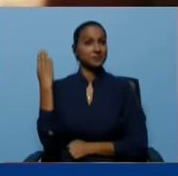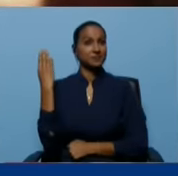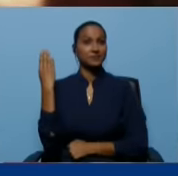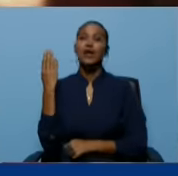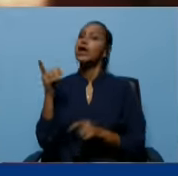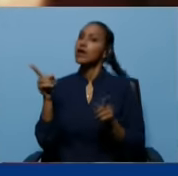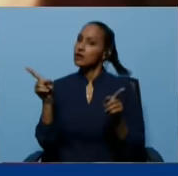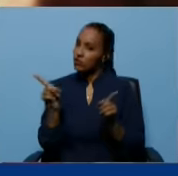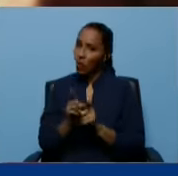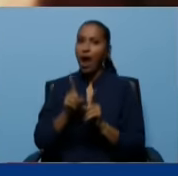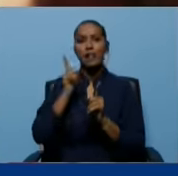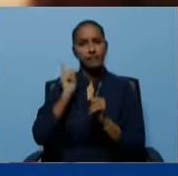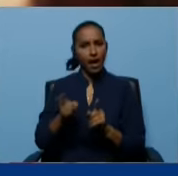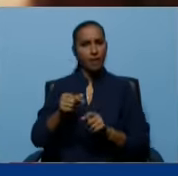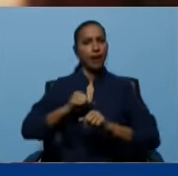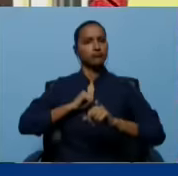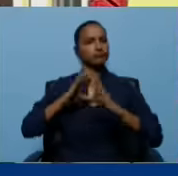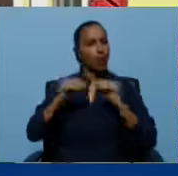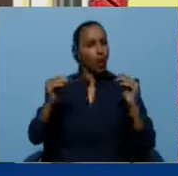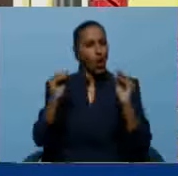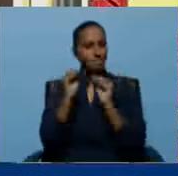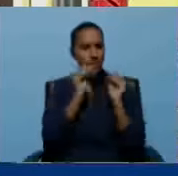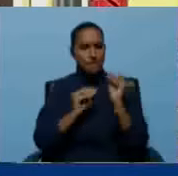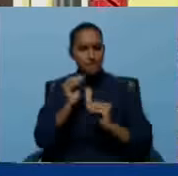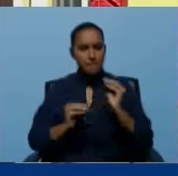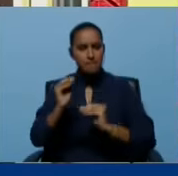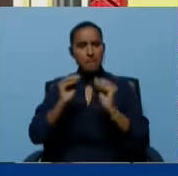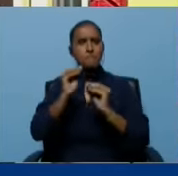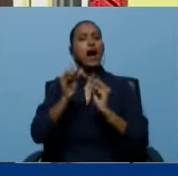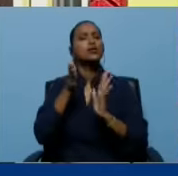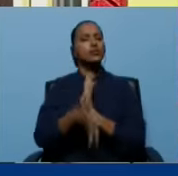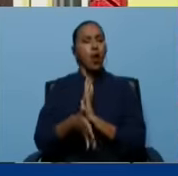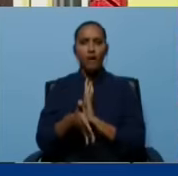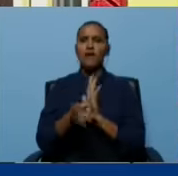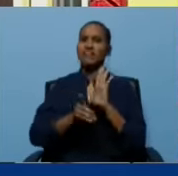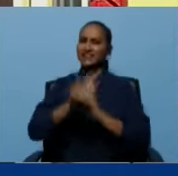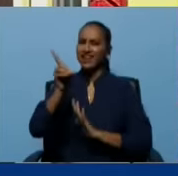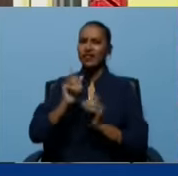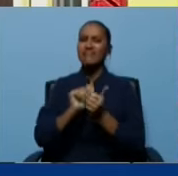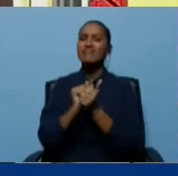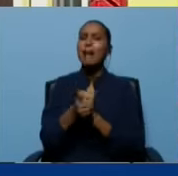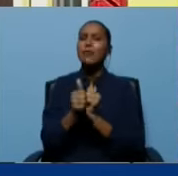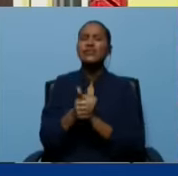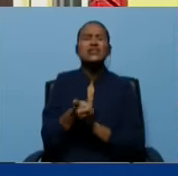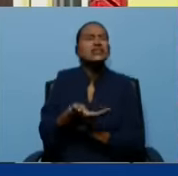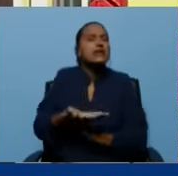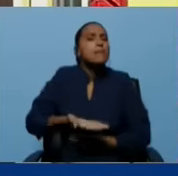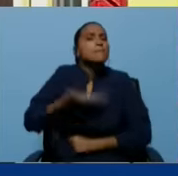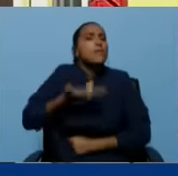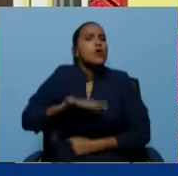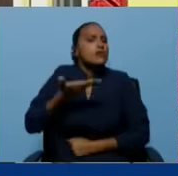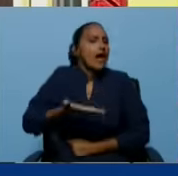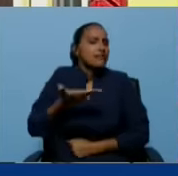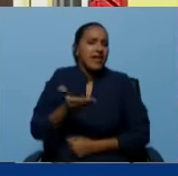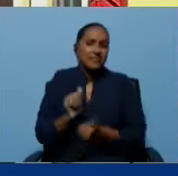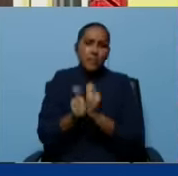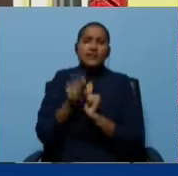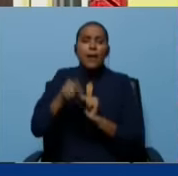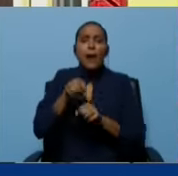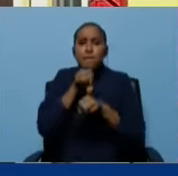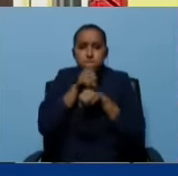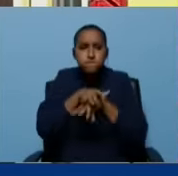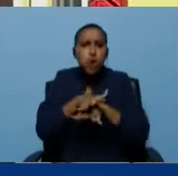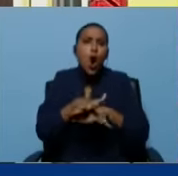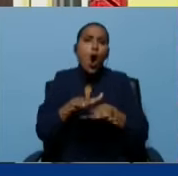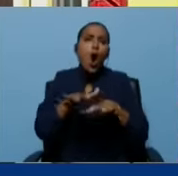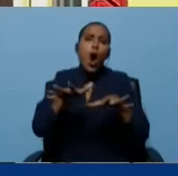Preparar todo para el desarrollo del movimiento deportivo es lo más importante. La masificación del